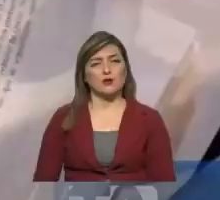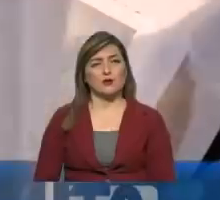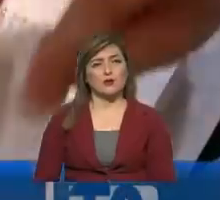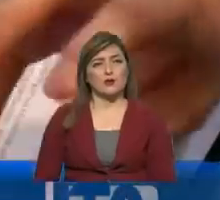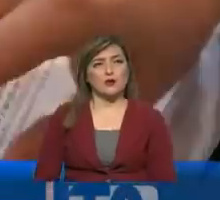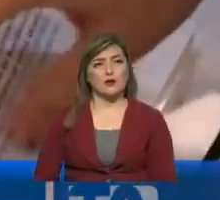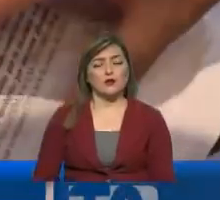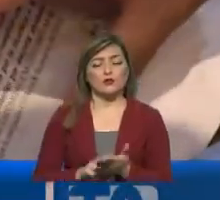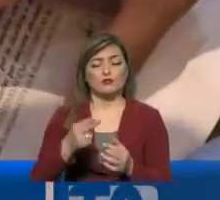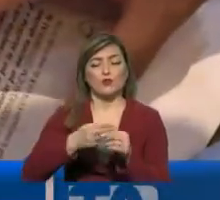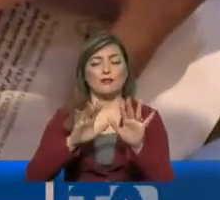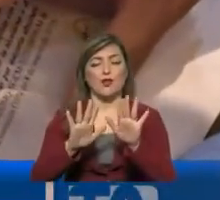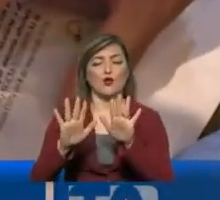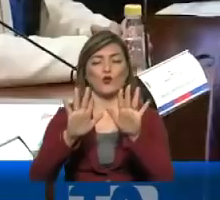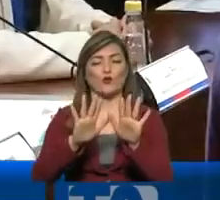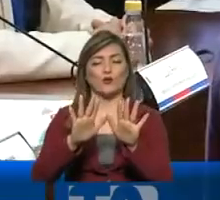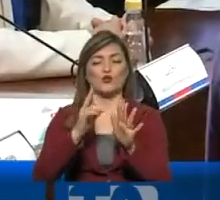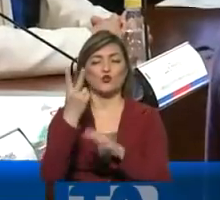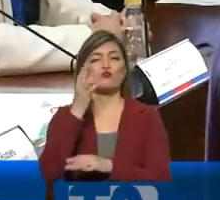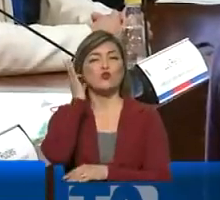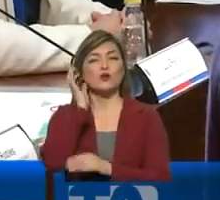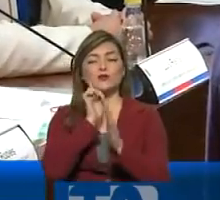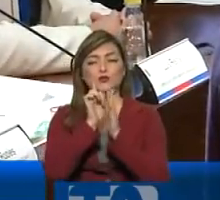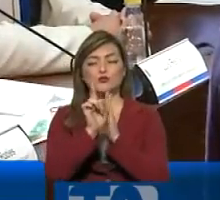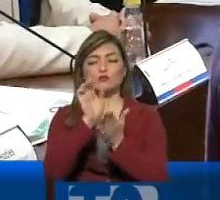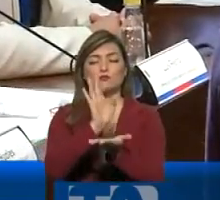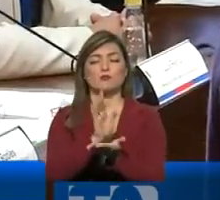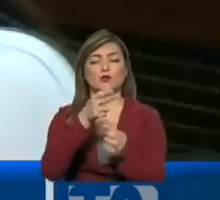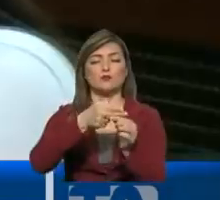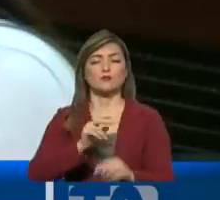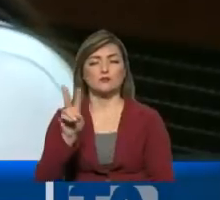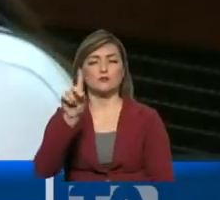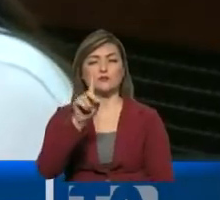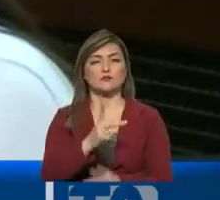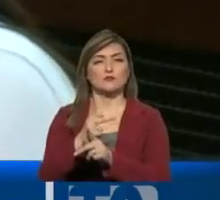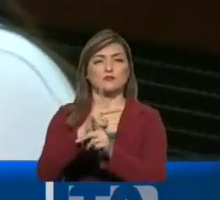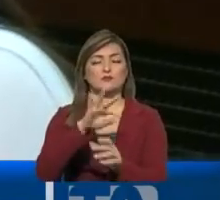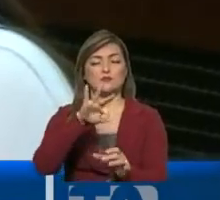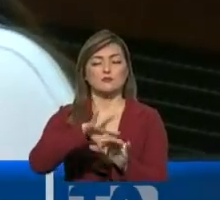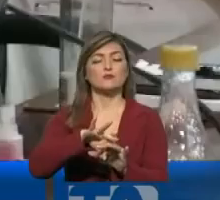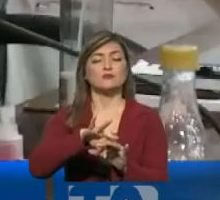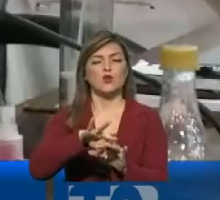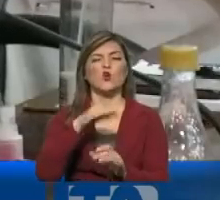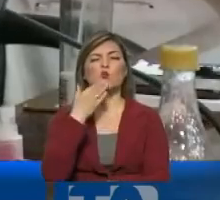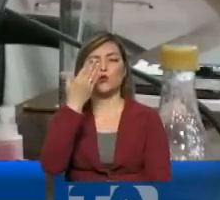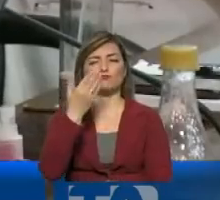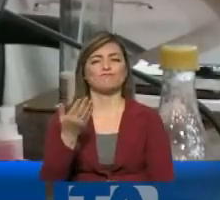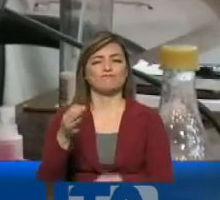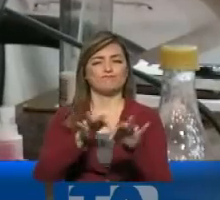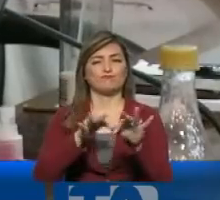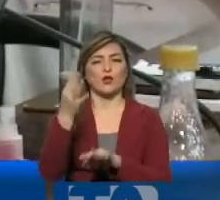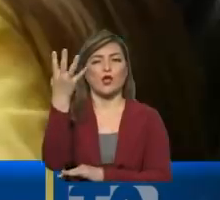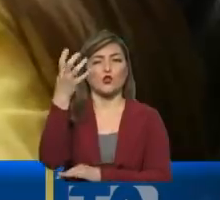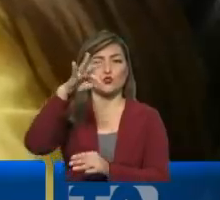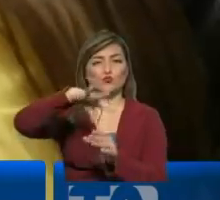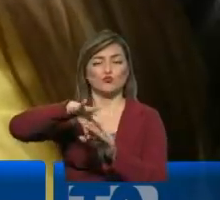donde intervinieron las interpelantes, la defensa de Yunda y los 21 concejales, la votación quedó de la siguiente manera: